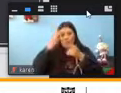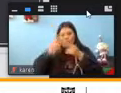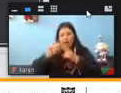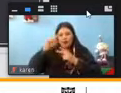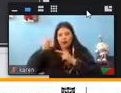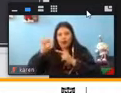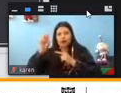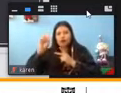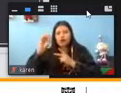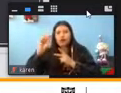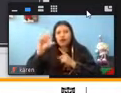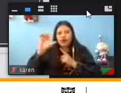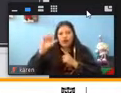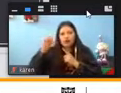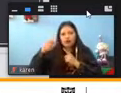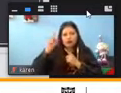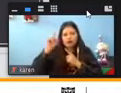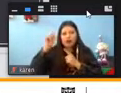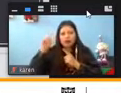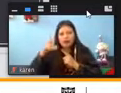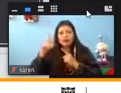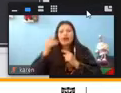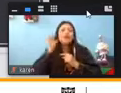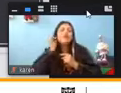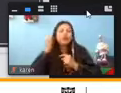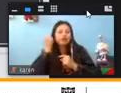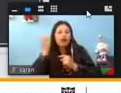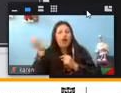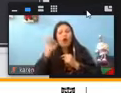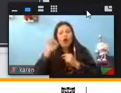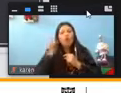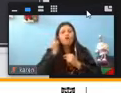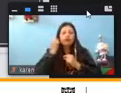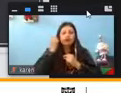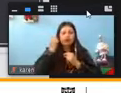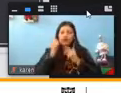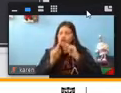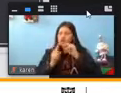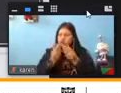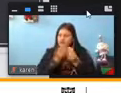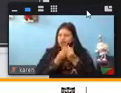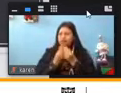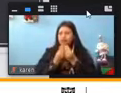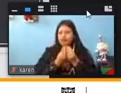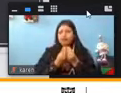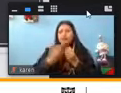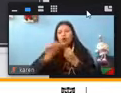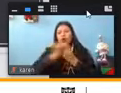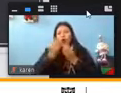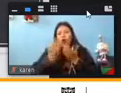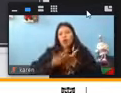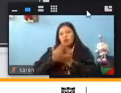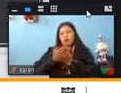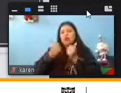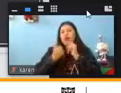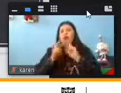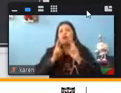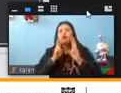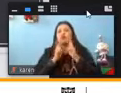feminismo insurgente. Otro tema transversal a varias de las ponencias es la relación